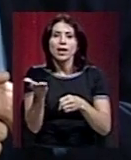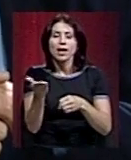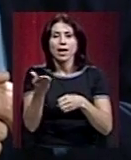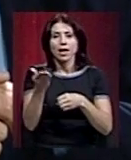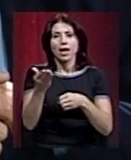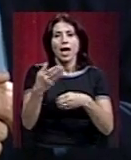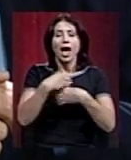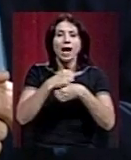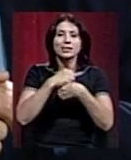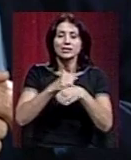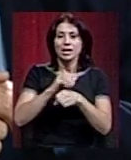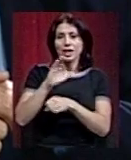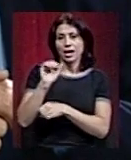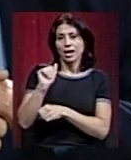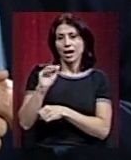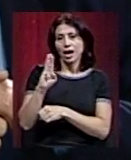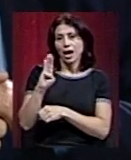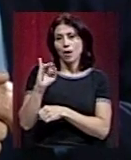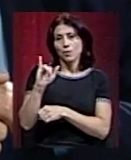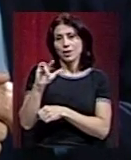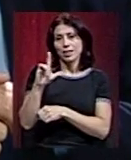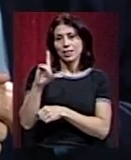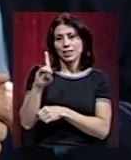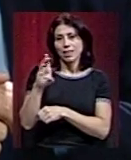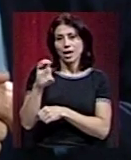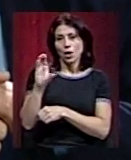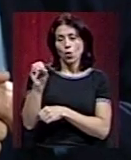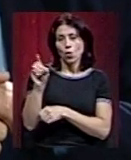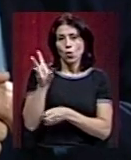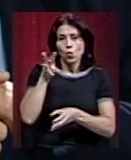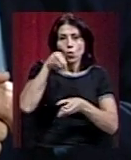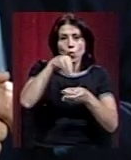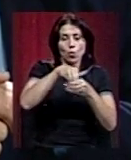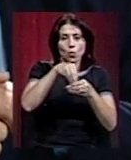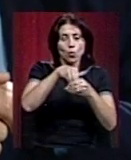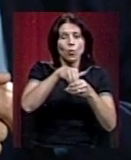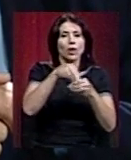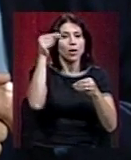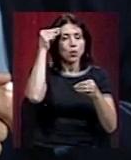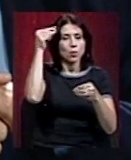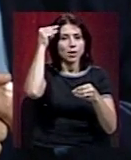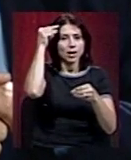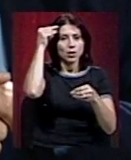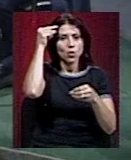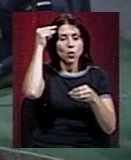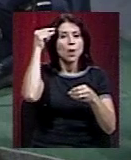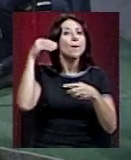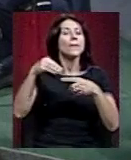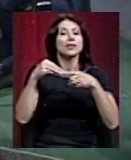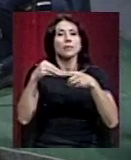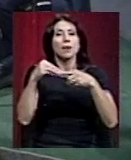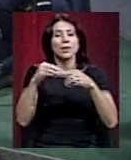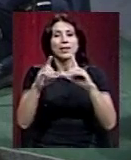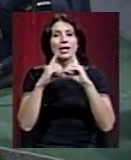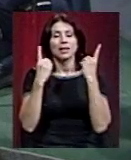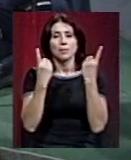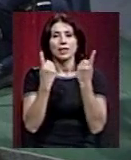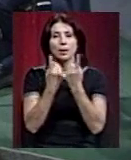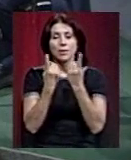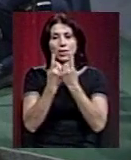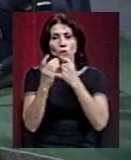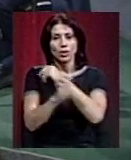hacer cabildeo en el Congreso, en el gobierno, principalmente en el Departamento de